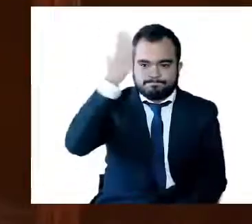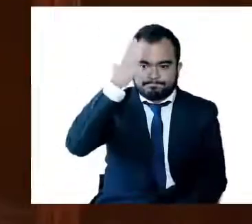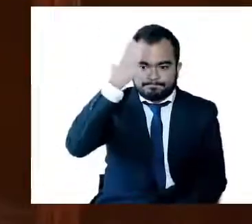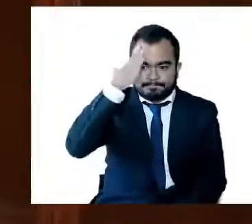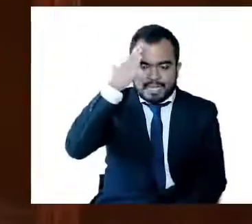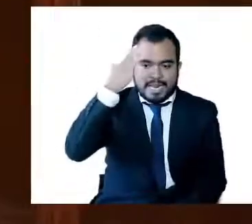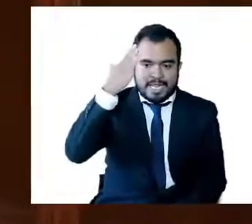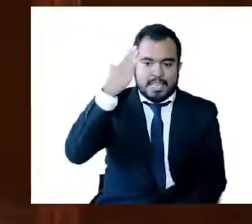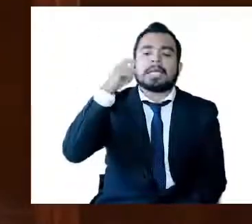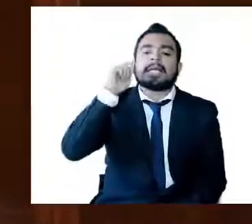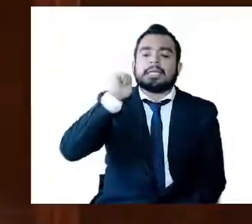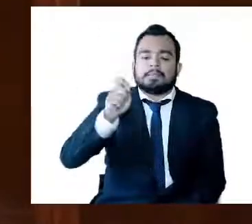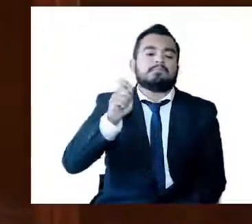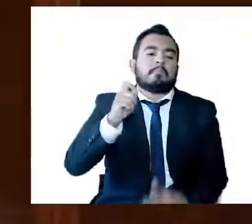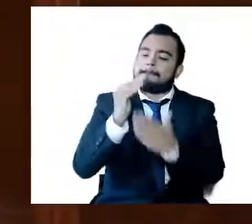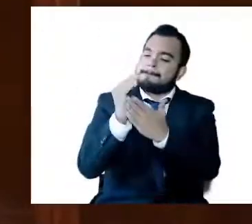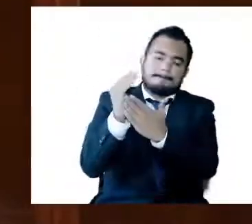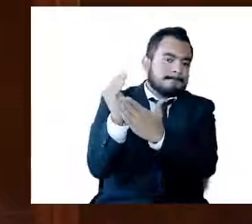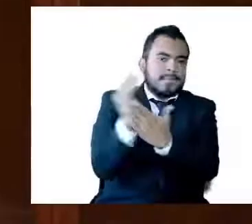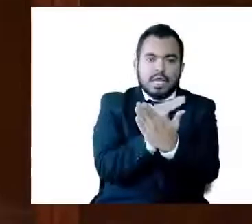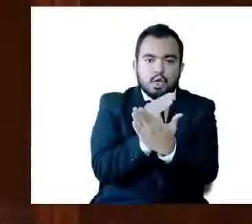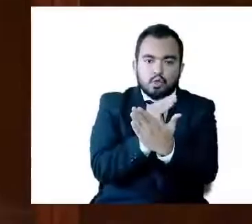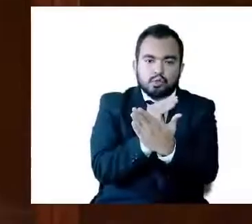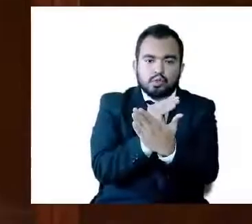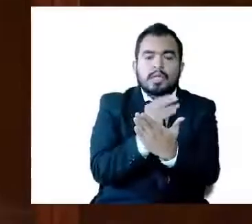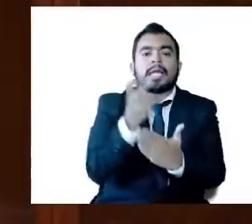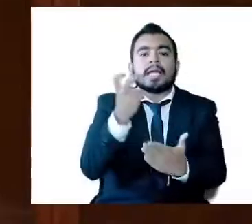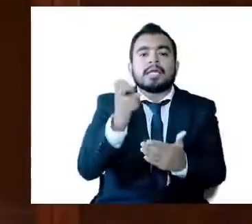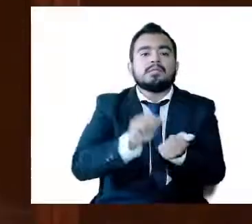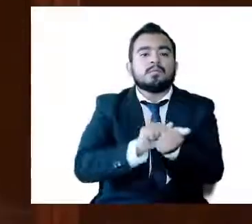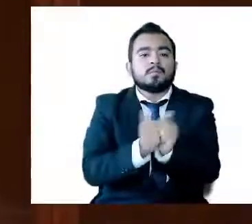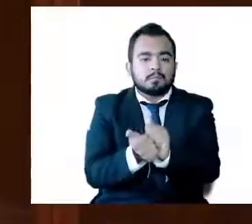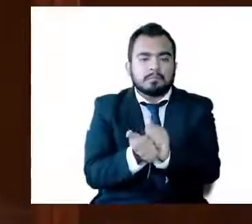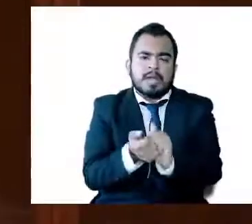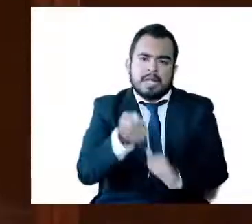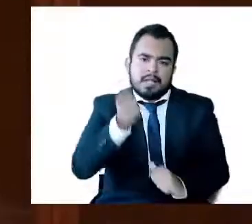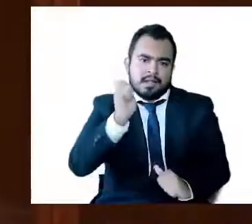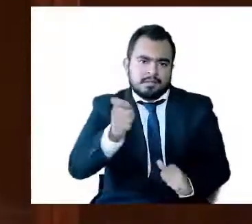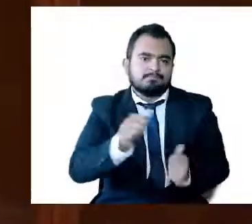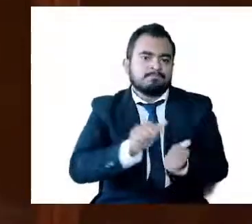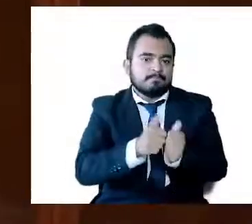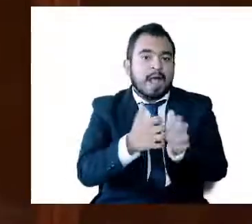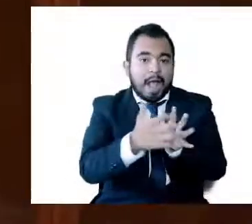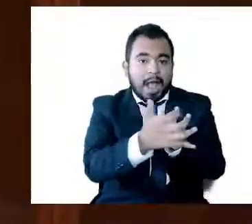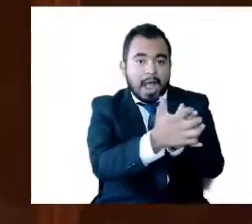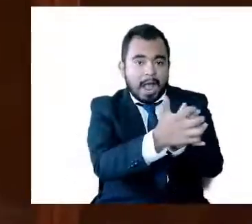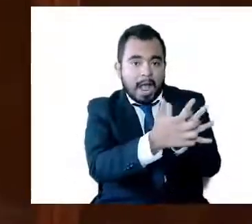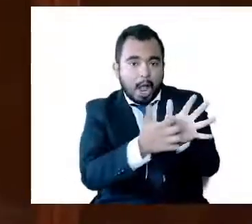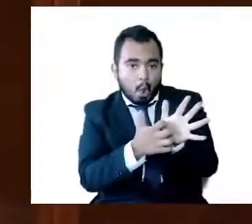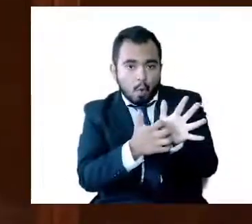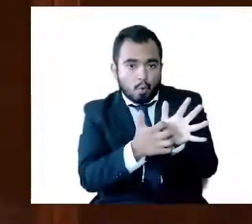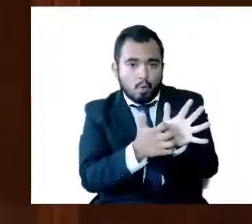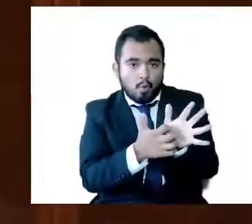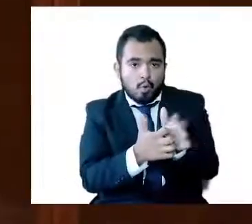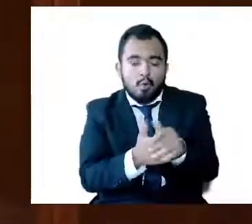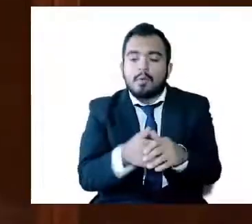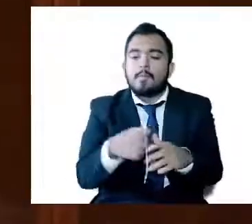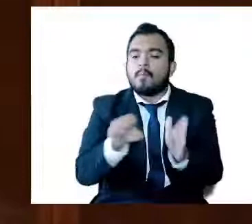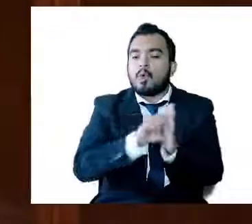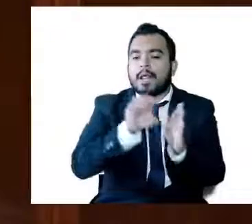conlleva a un ahorro. Más o menos ayuntamientos como Ecatepec,